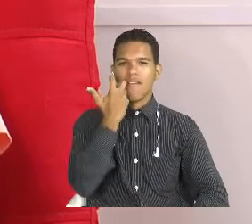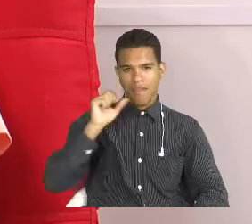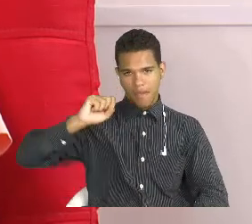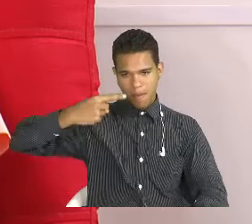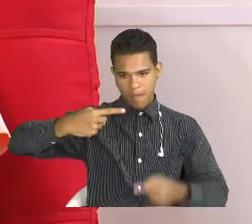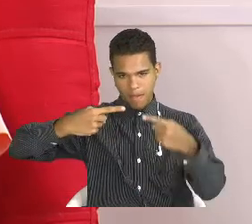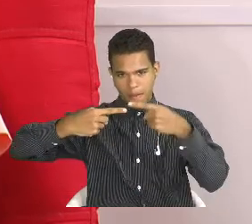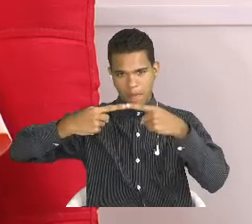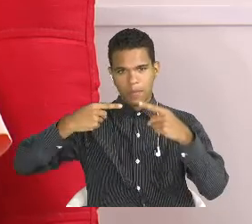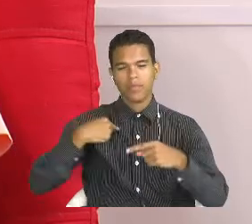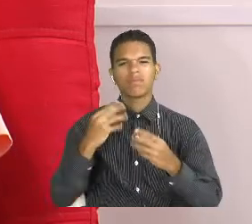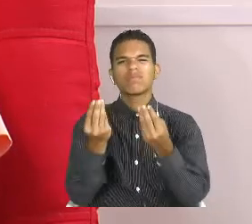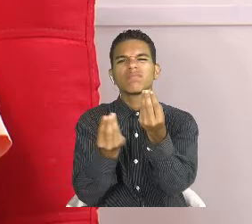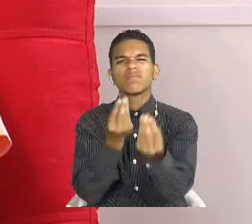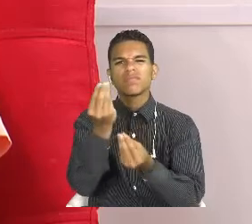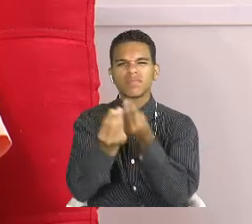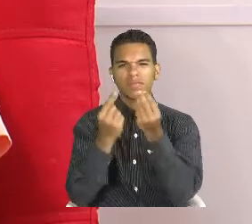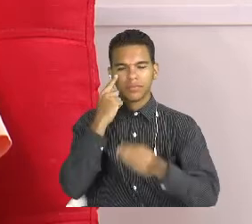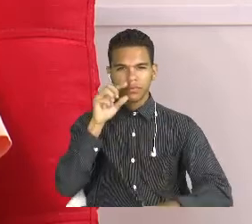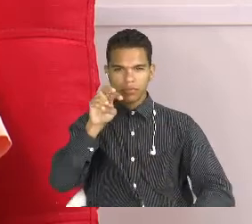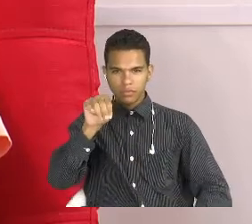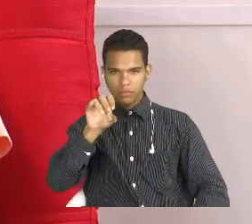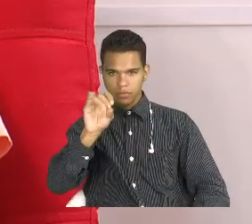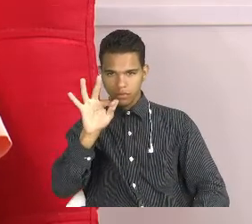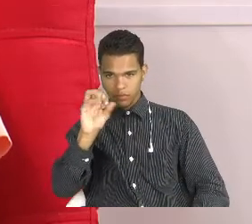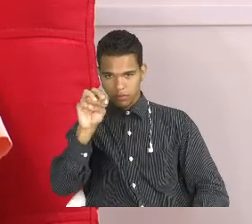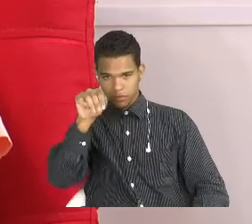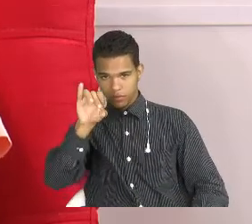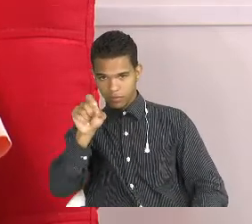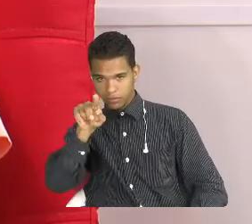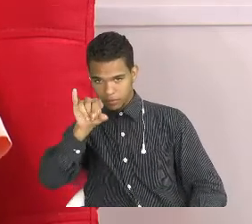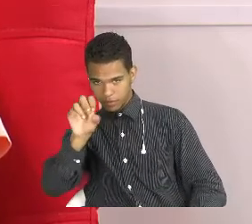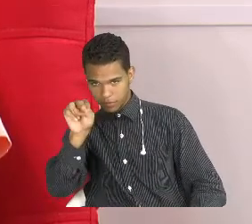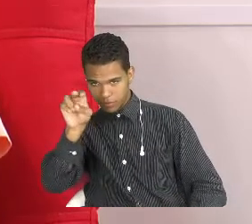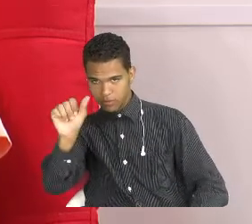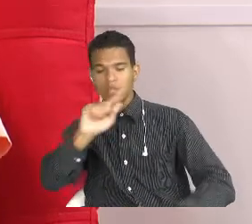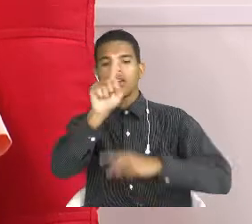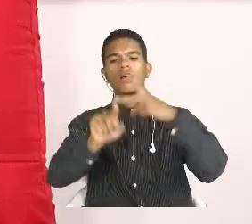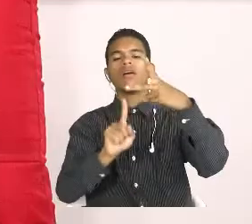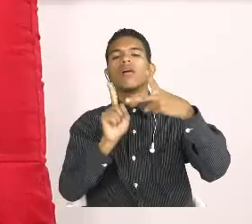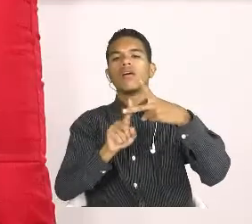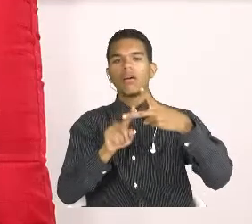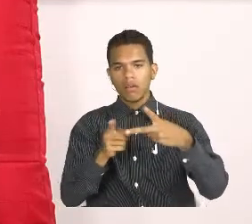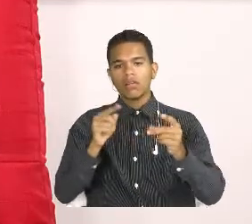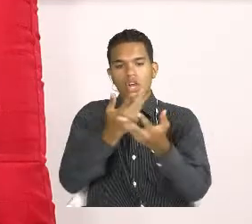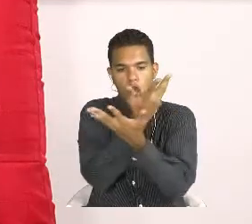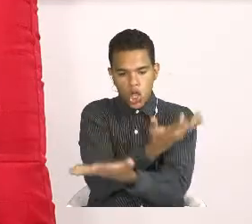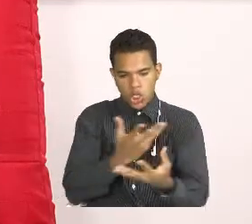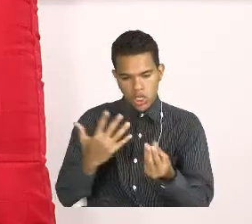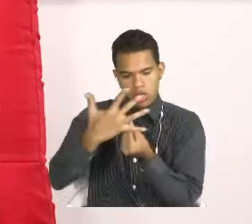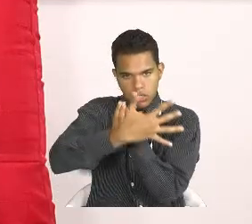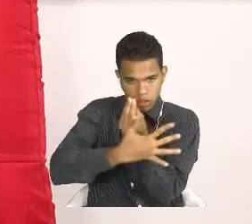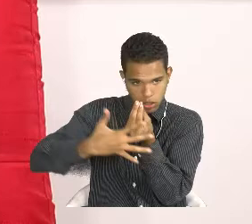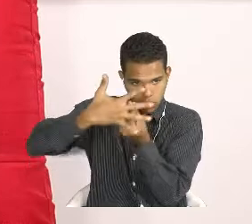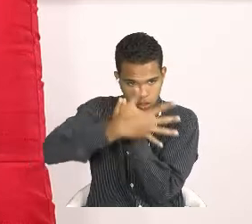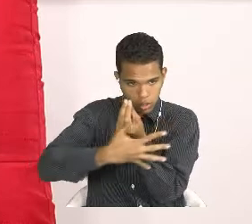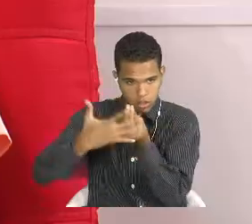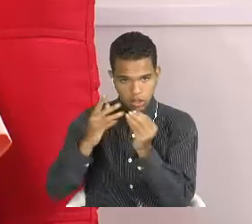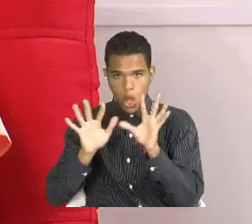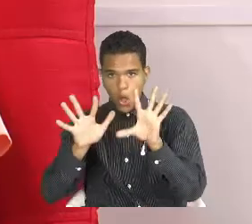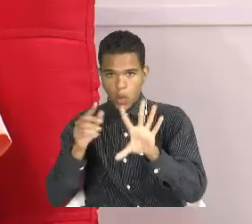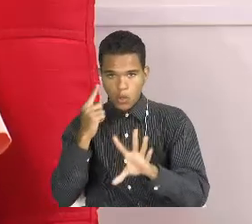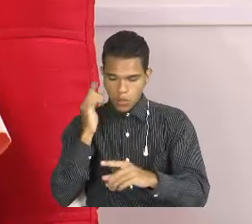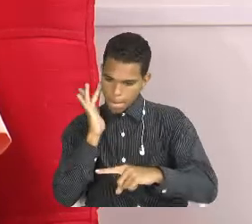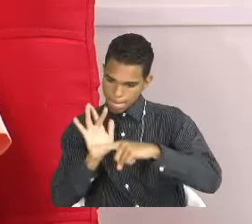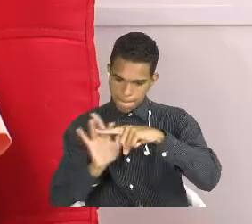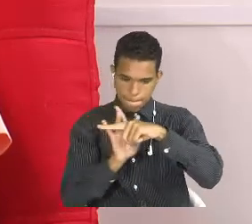uso de un antimetabolito como la mitomicina, hasta el uso de dispositivos externos para el control apropiado de las presiones